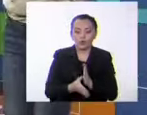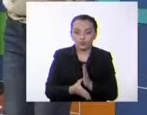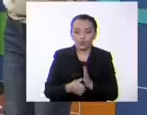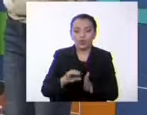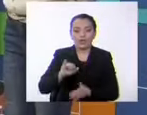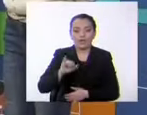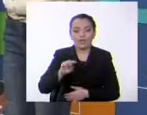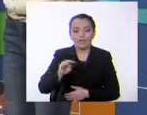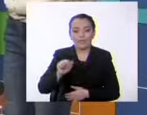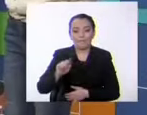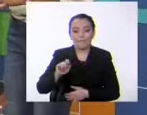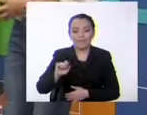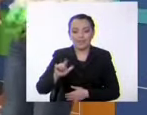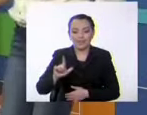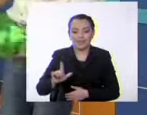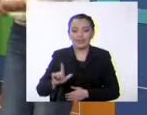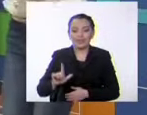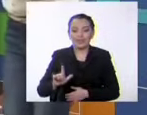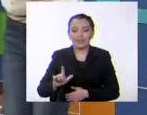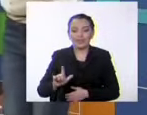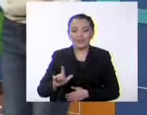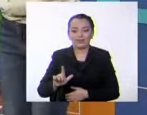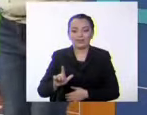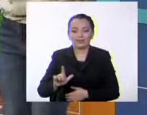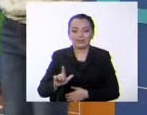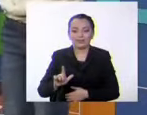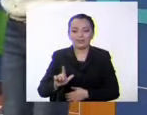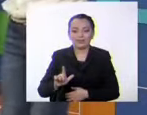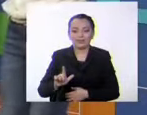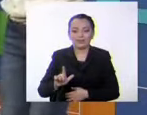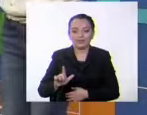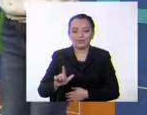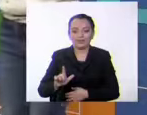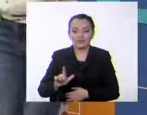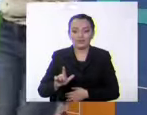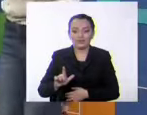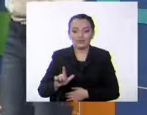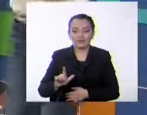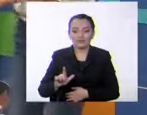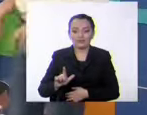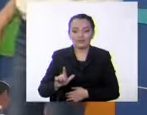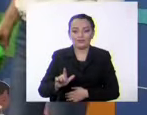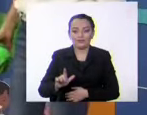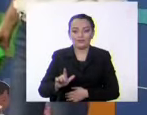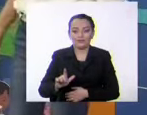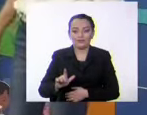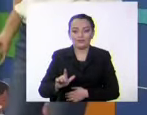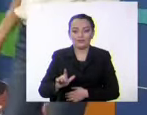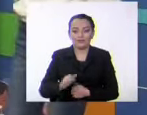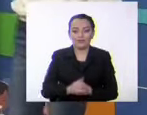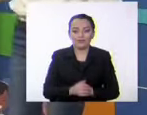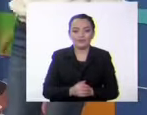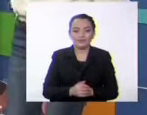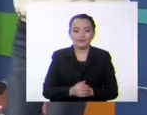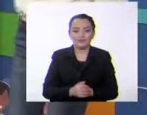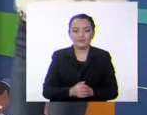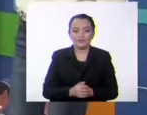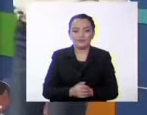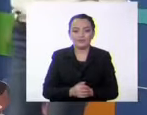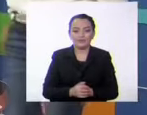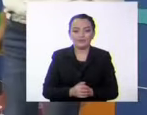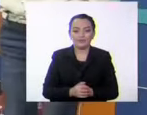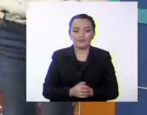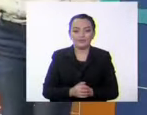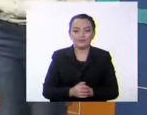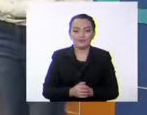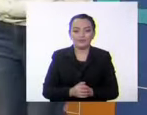a ver. Con los ejemplos que te voy a decir. Yo te lo Vale. voy a tirar y tú me vas a decir material Sale. o inmaterial. Perfecto. Vamos a ver. El petate.